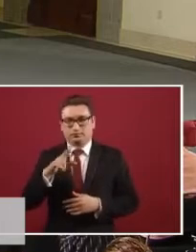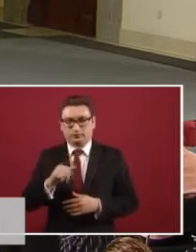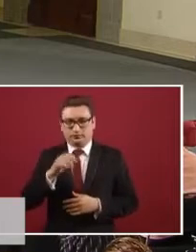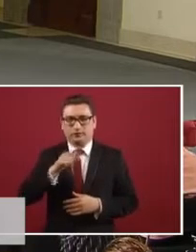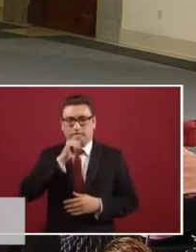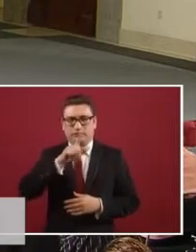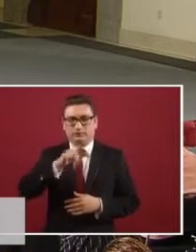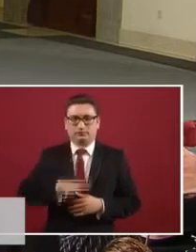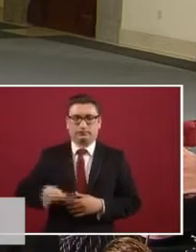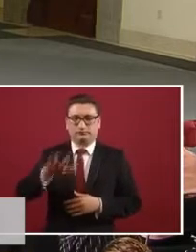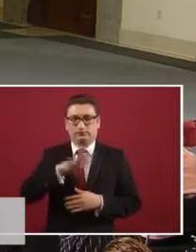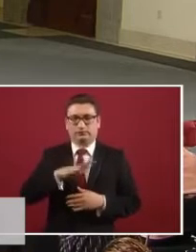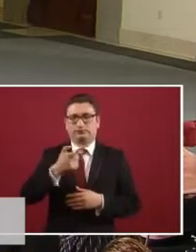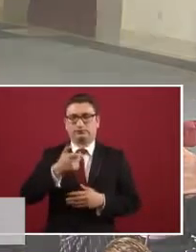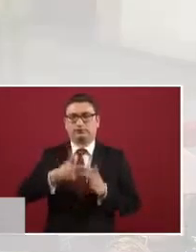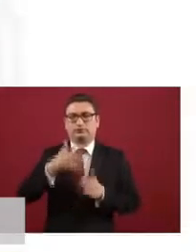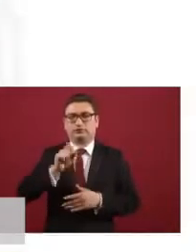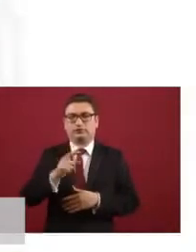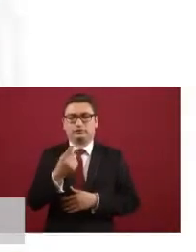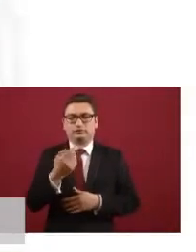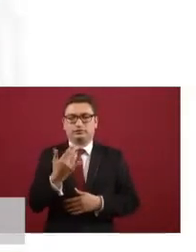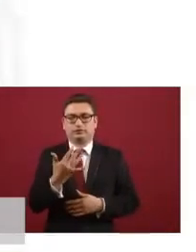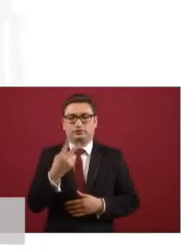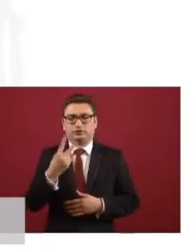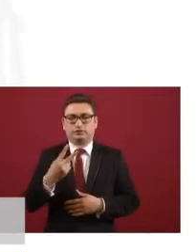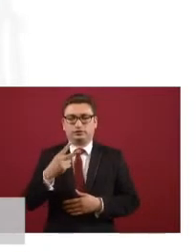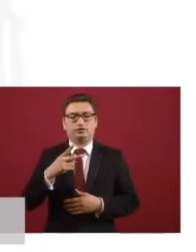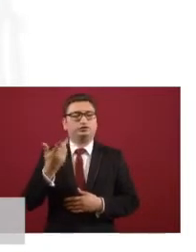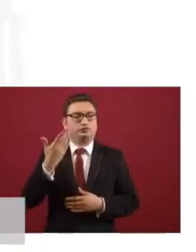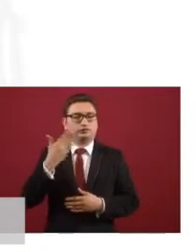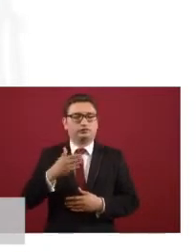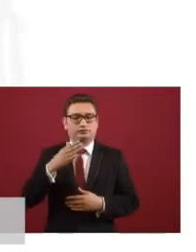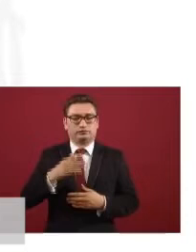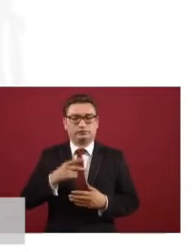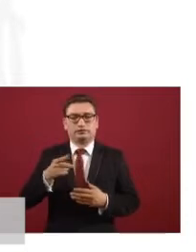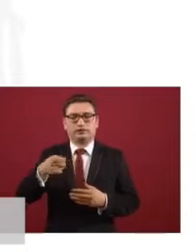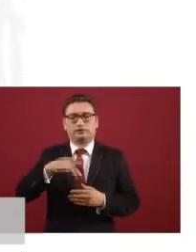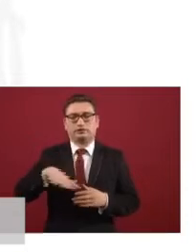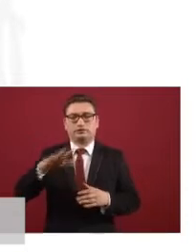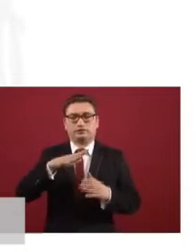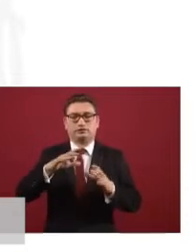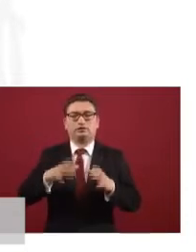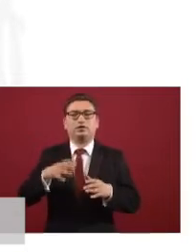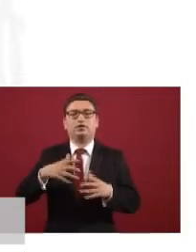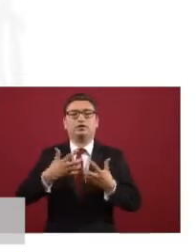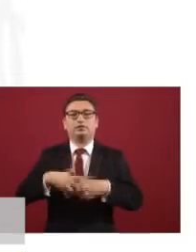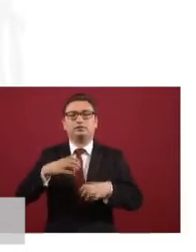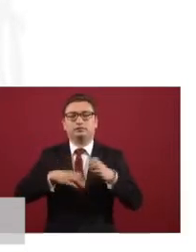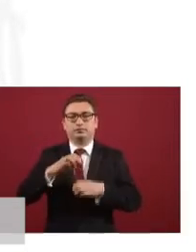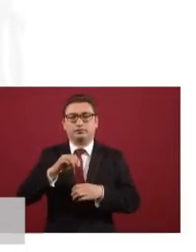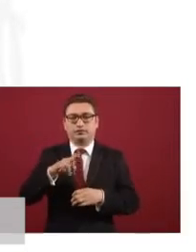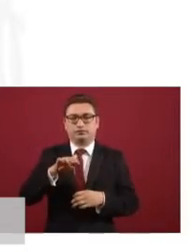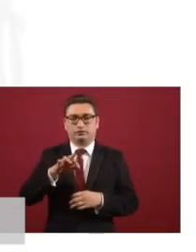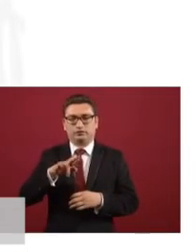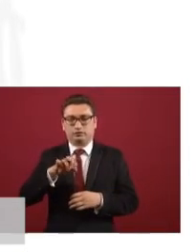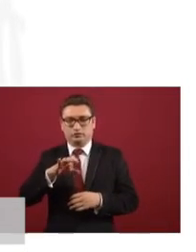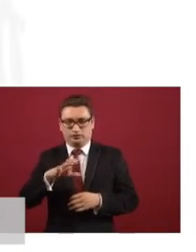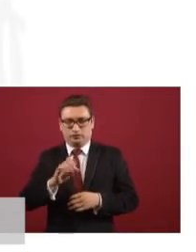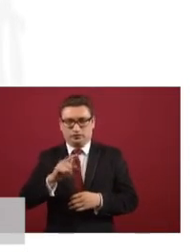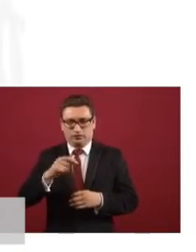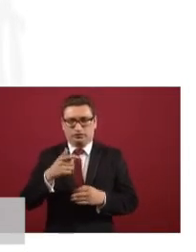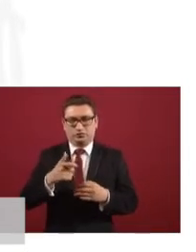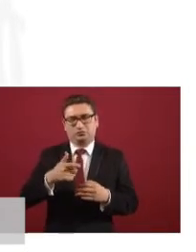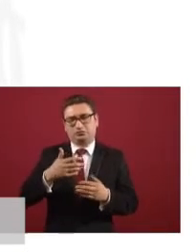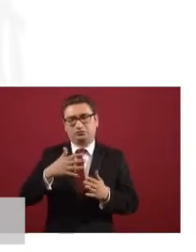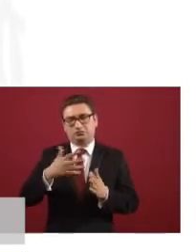No intervendrá con la vida interna de Morena y deja en sus manos la decisión de asignación de candidatos. Aprovecha para comentar que los delitos